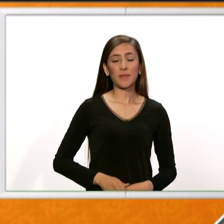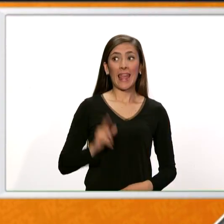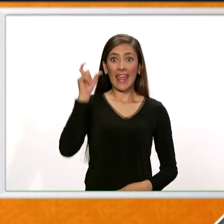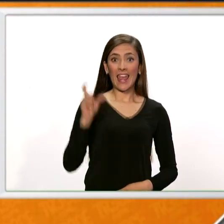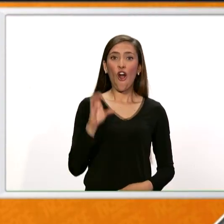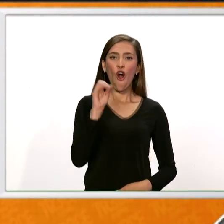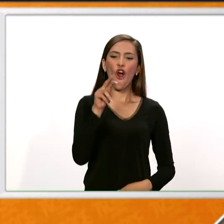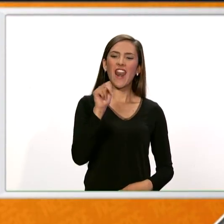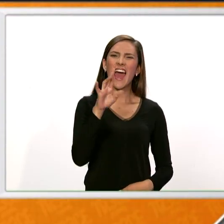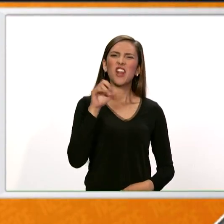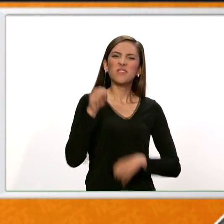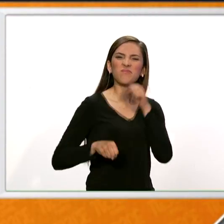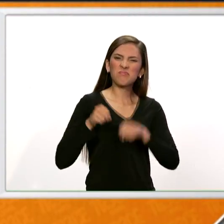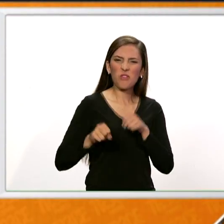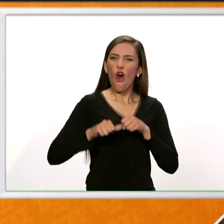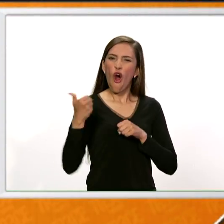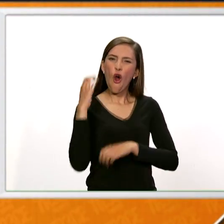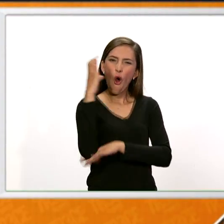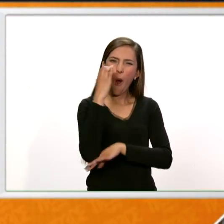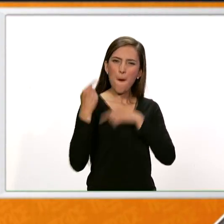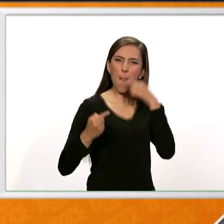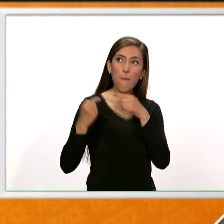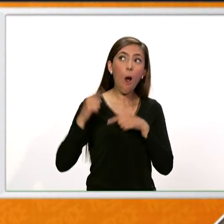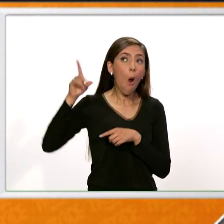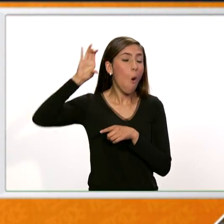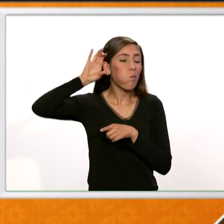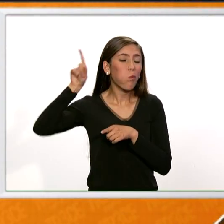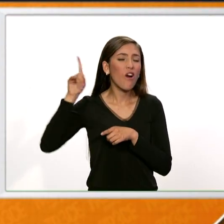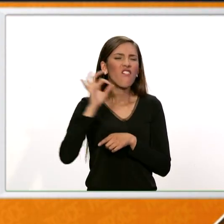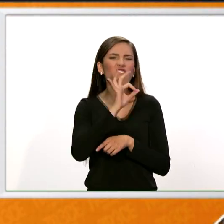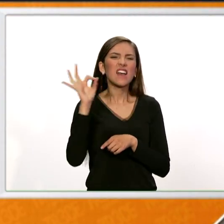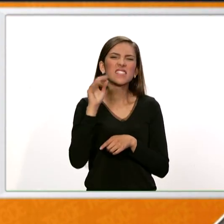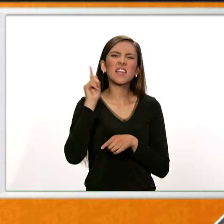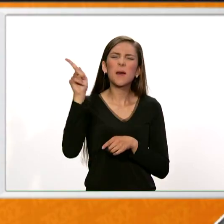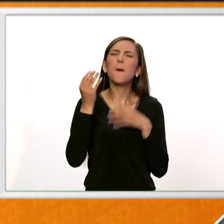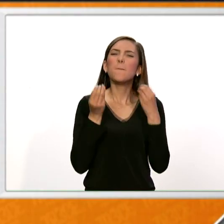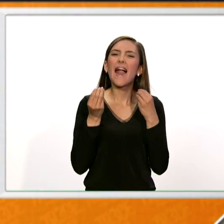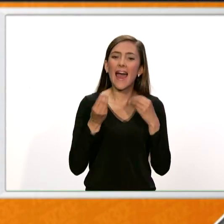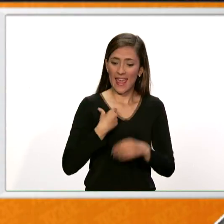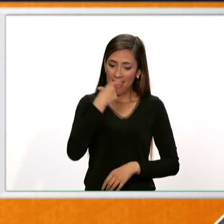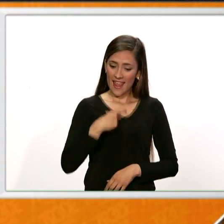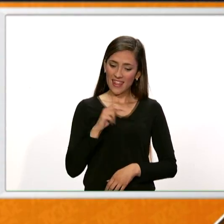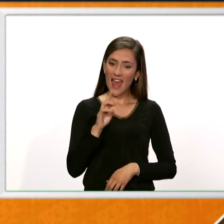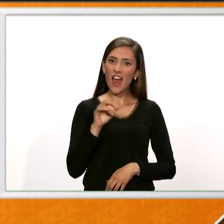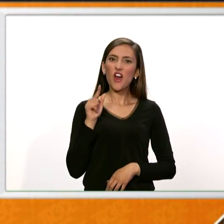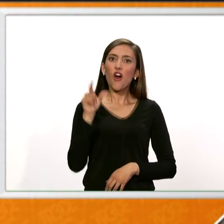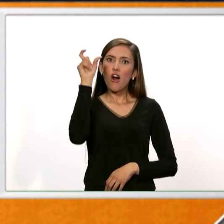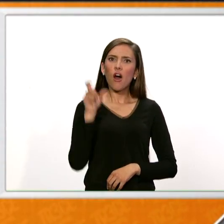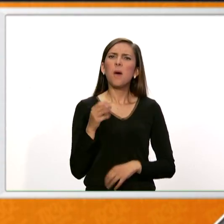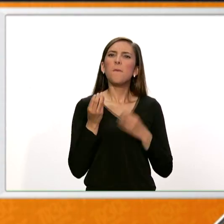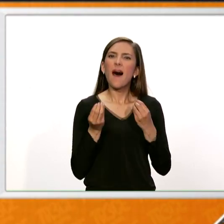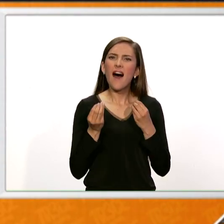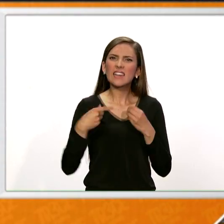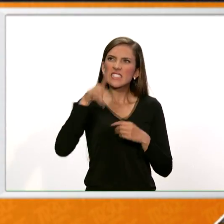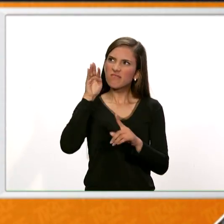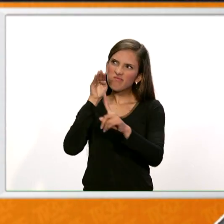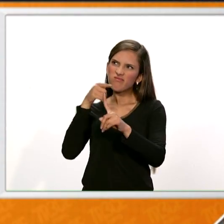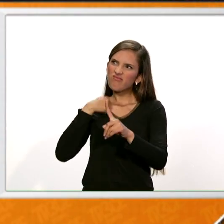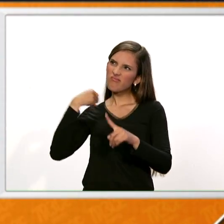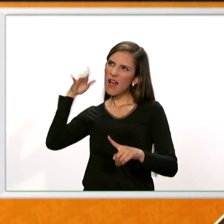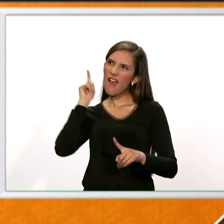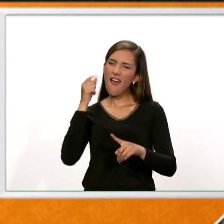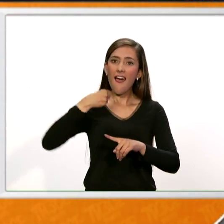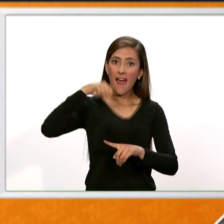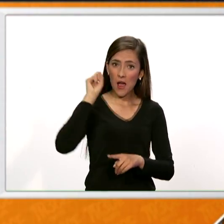Nairo Quintana y otros ciclistas colombianos están en este momento en el Tour de Francia, pero Nairo es la ficha colombiana a la que todo el mundo le está parando